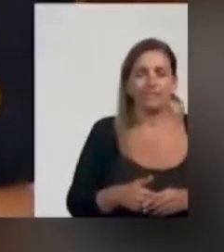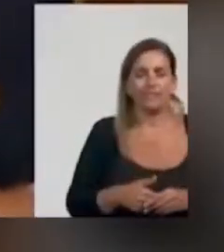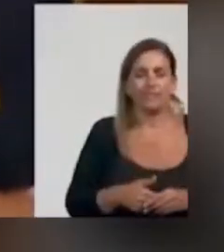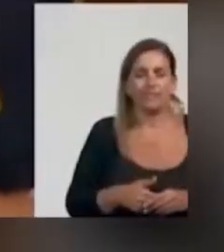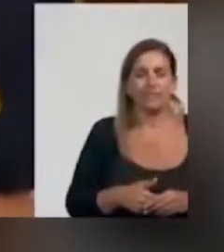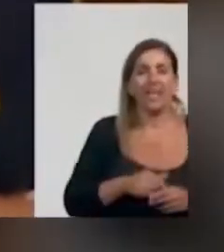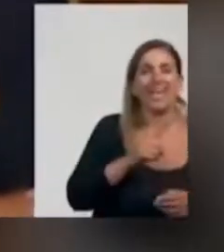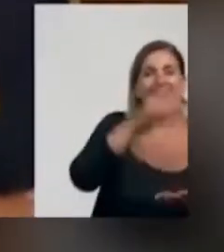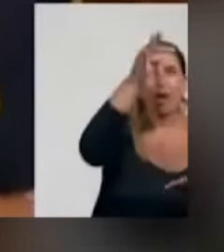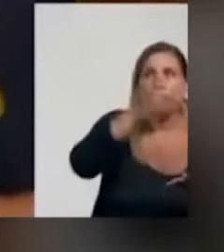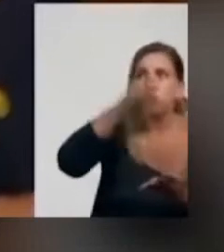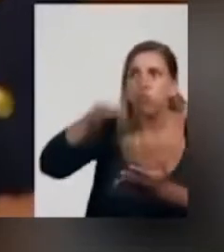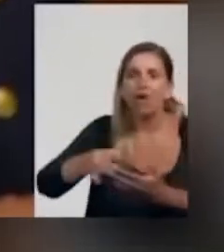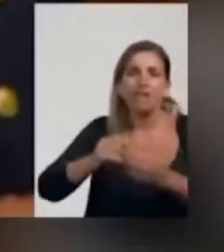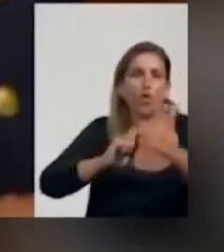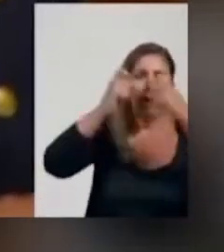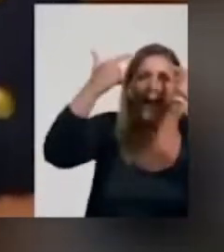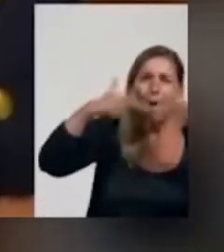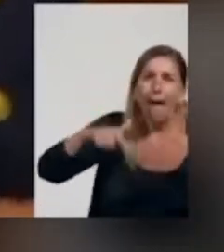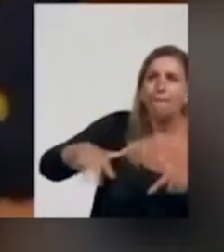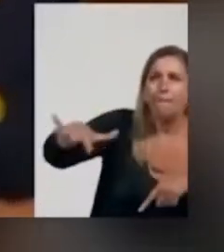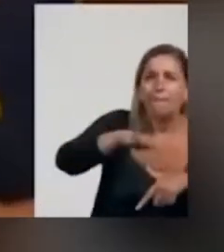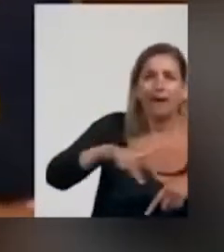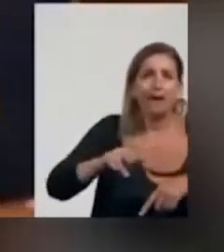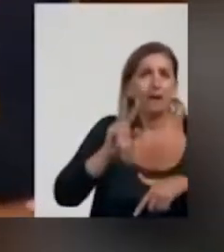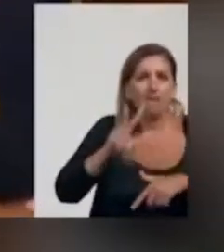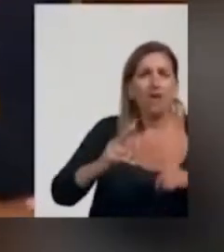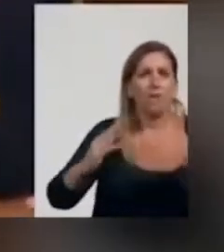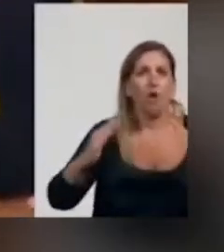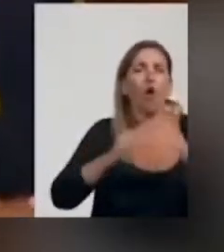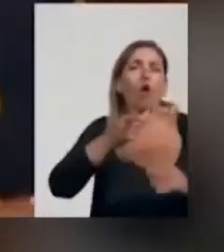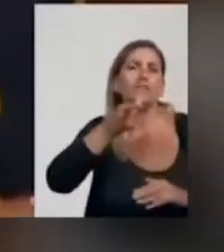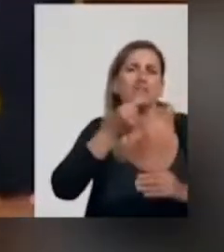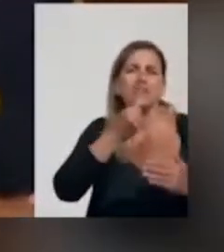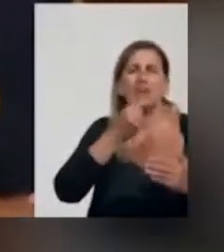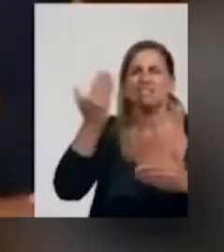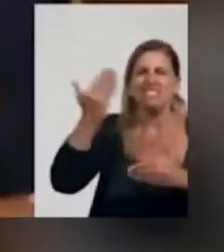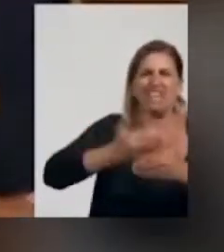En cada pueblo de campaña que íbamos, veíamos destacamentos y comisarías cerradas.